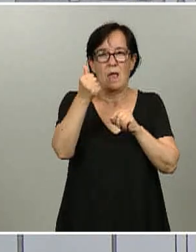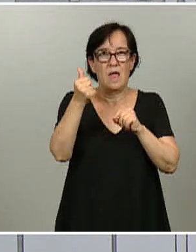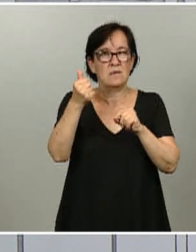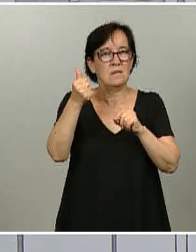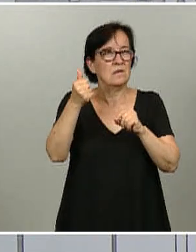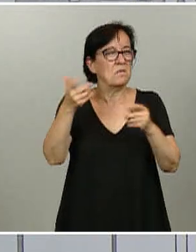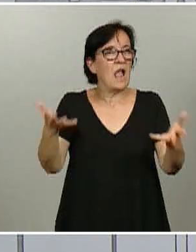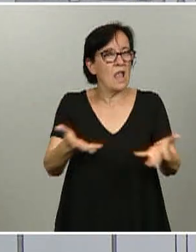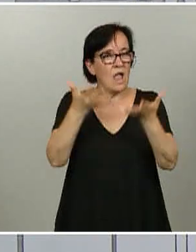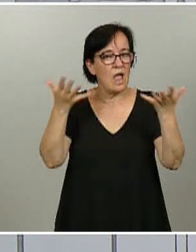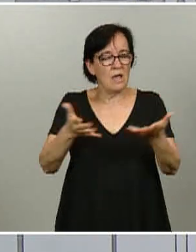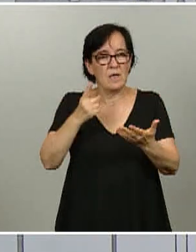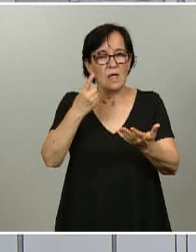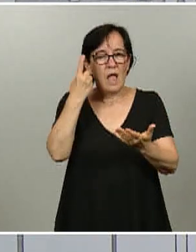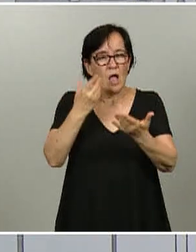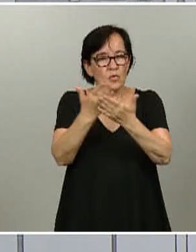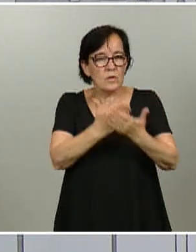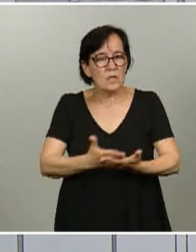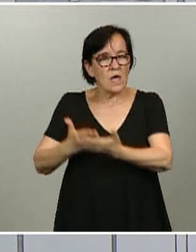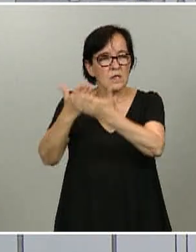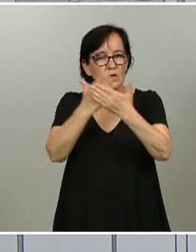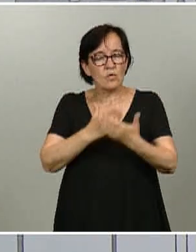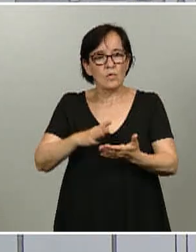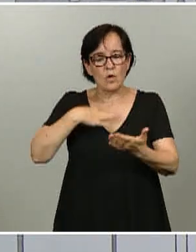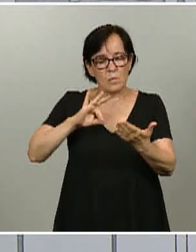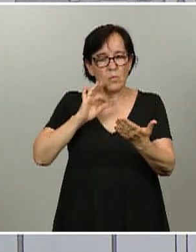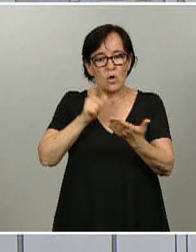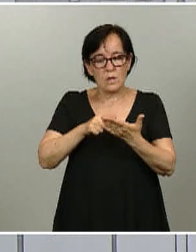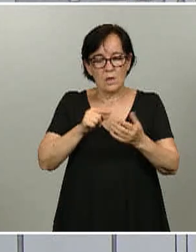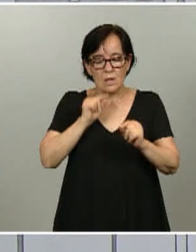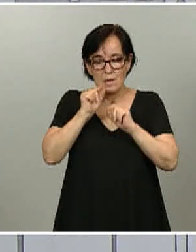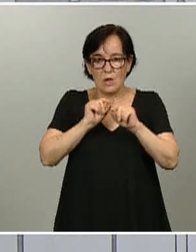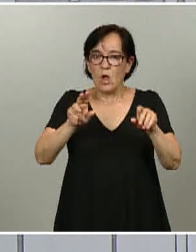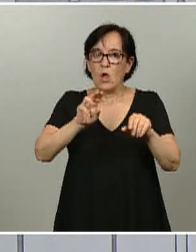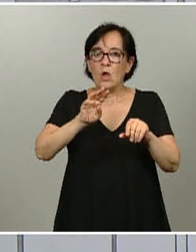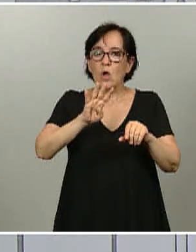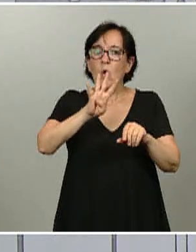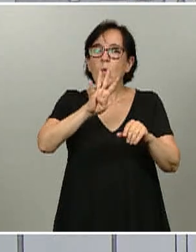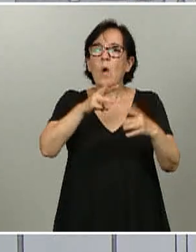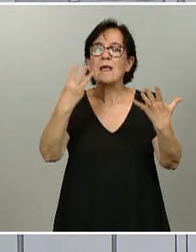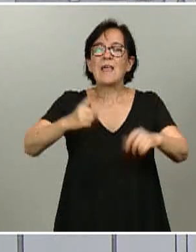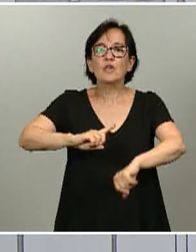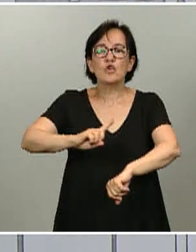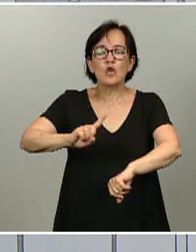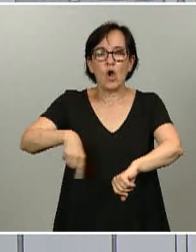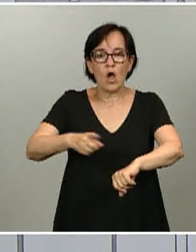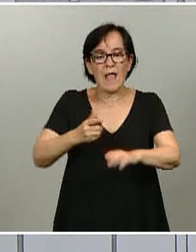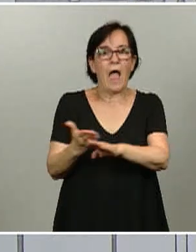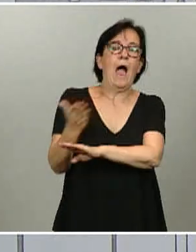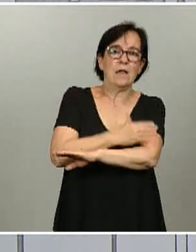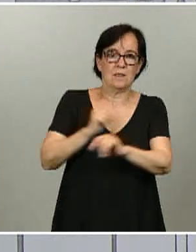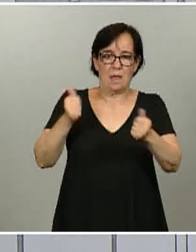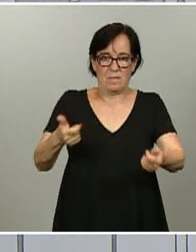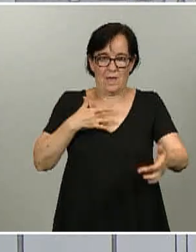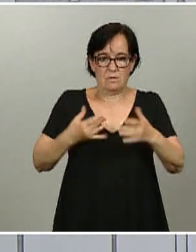algunos estudios aparecen que se pueden llegar a ser transmisor 48 horas antes de iniciar los síntomas. Por lo tanto, en previsión